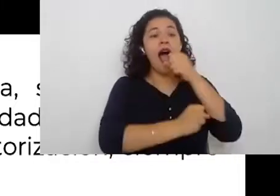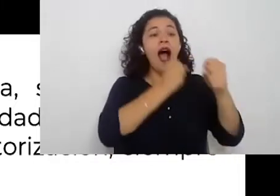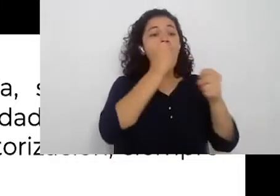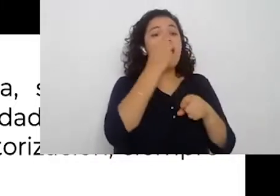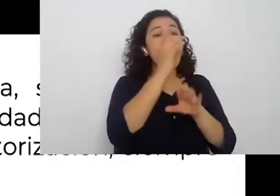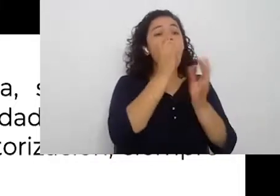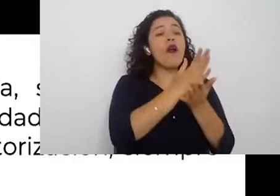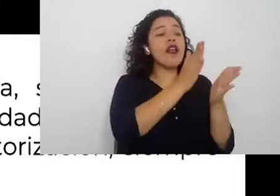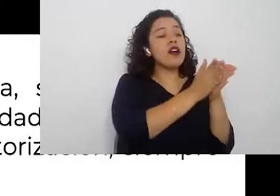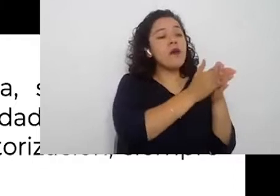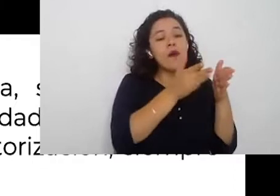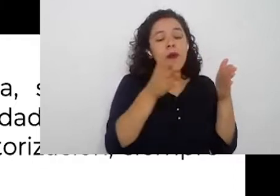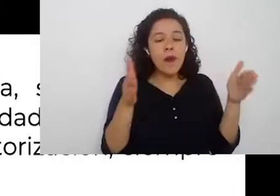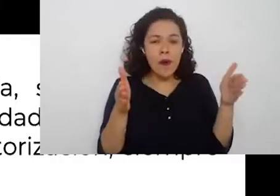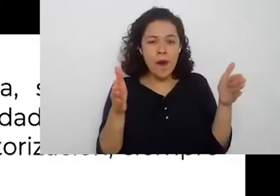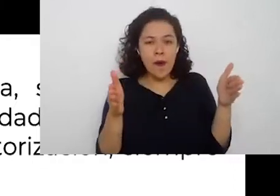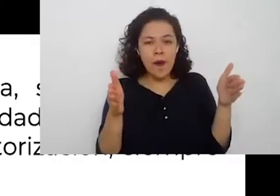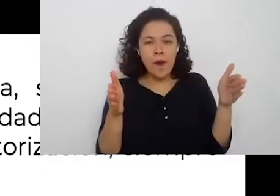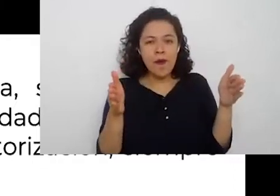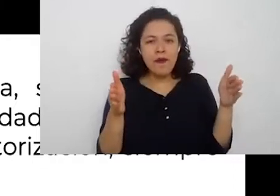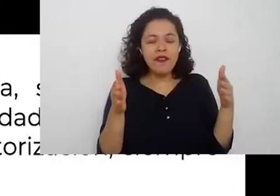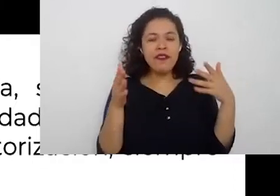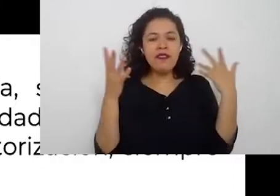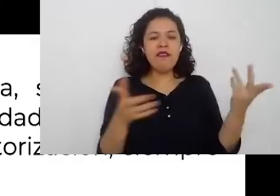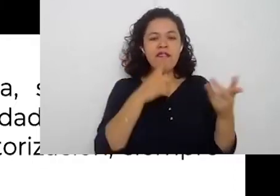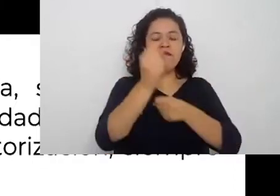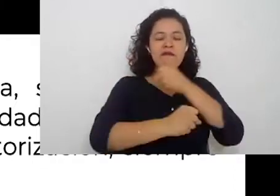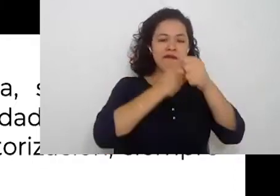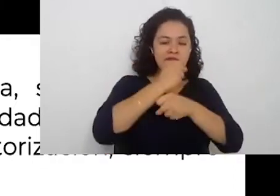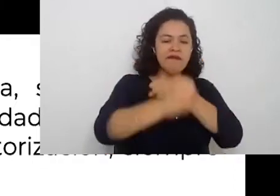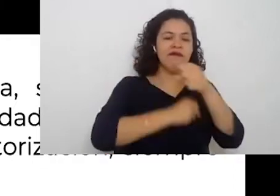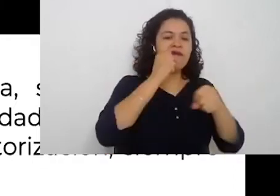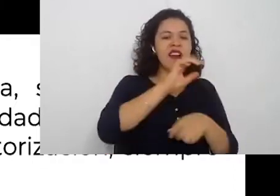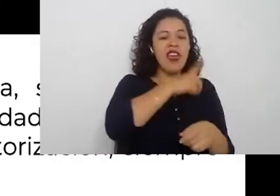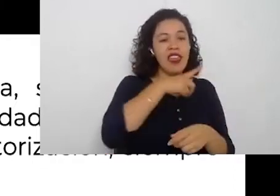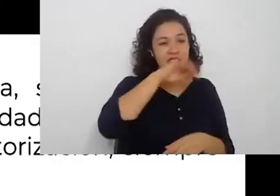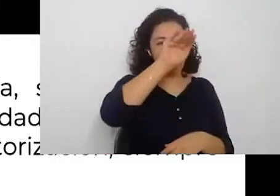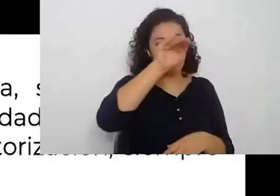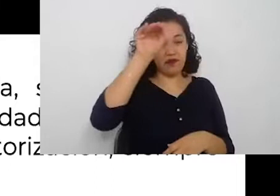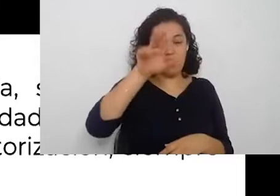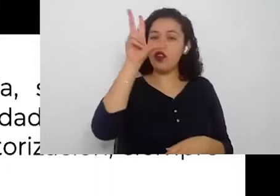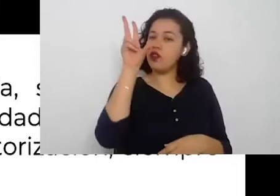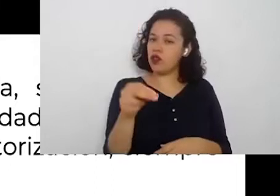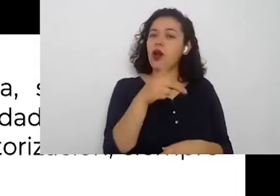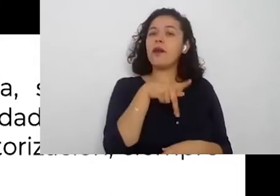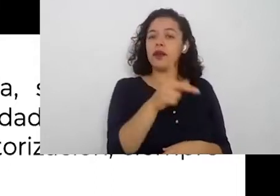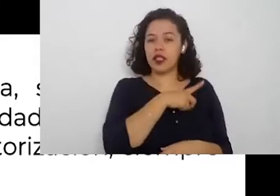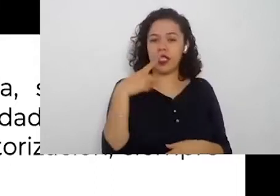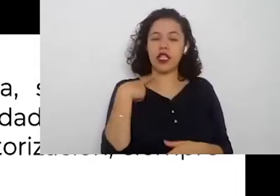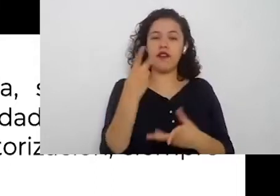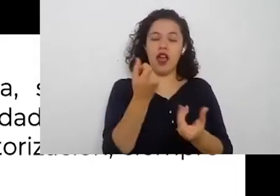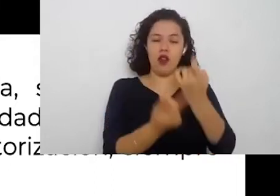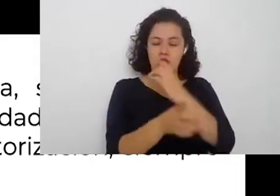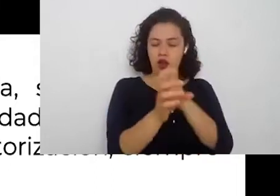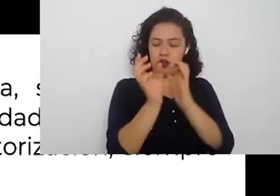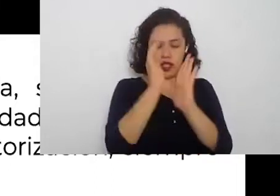Su ejercicio no quiere decir que tengas que solicitarla cada año, no, pero sí tienes que tener ciertos requisitos